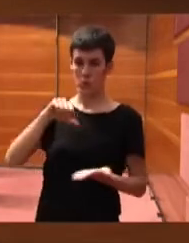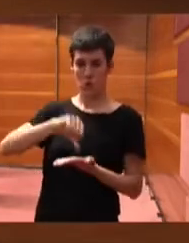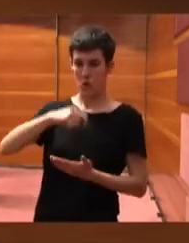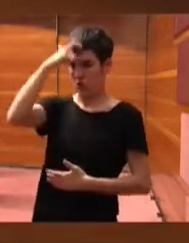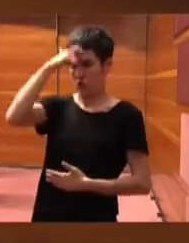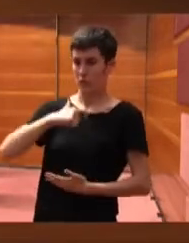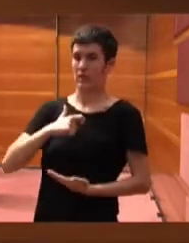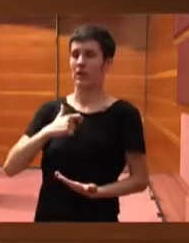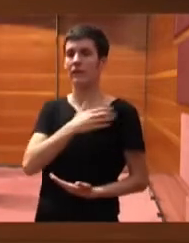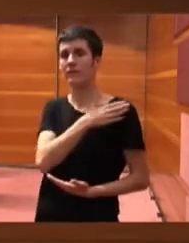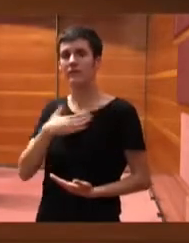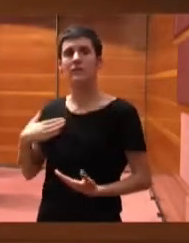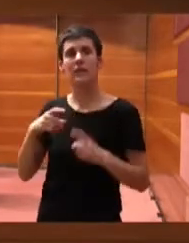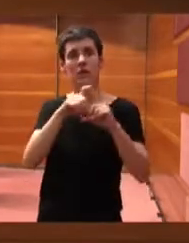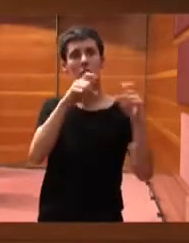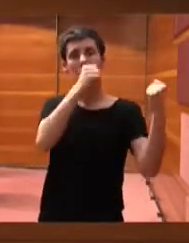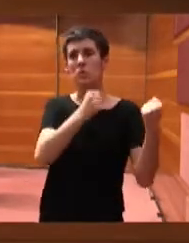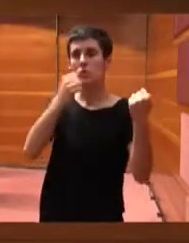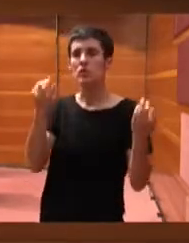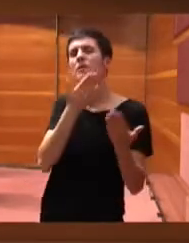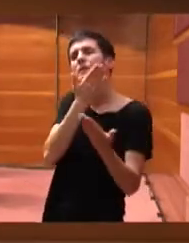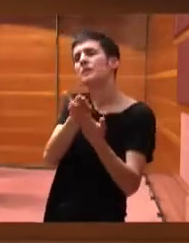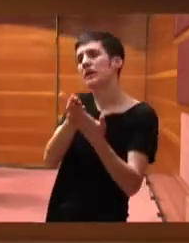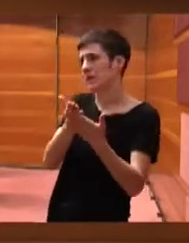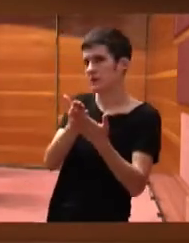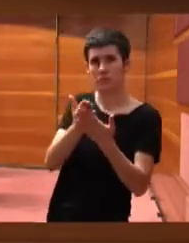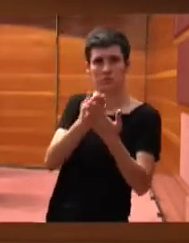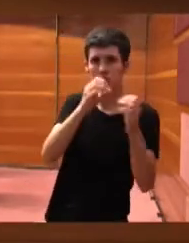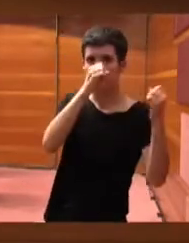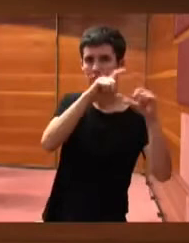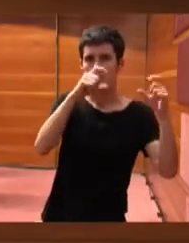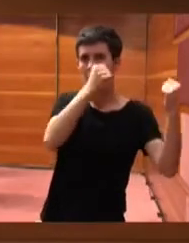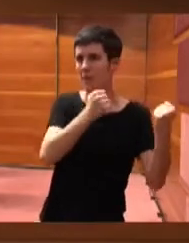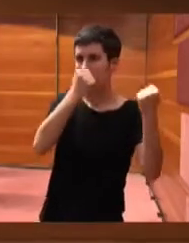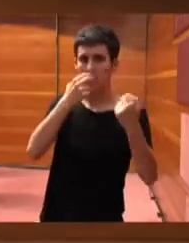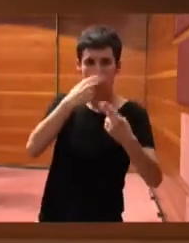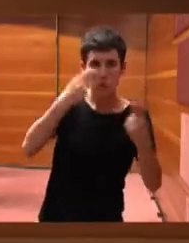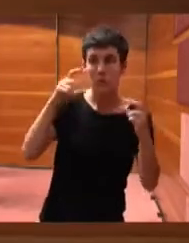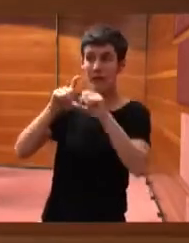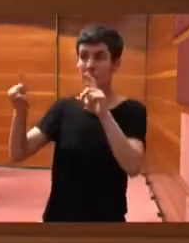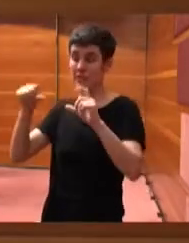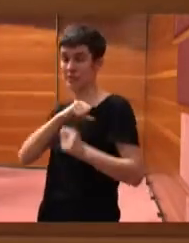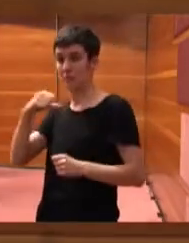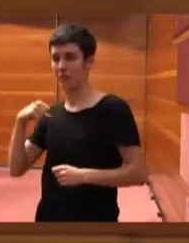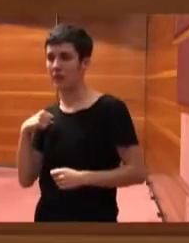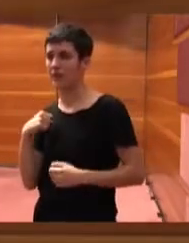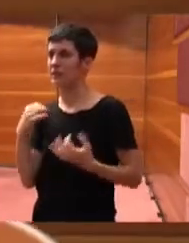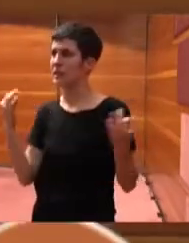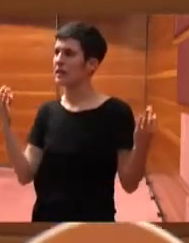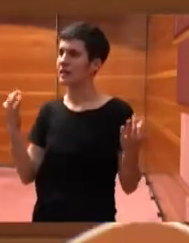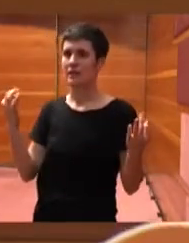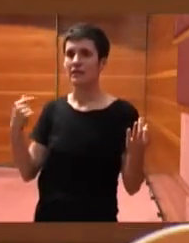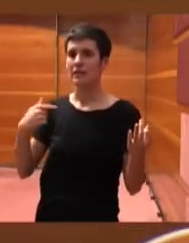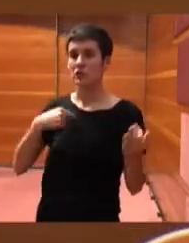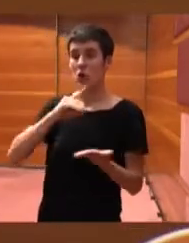las administraciones exigieran? Tanto a las administraciones públicas como a las empresas privadas. Que a mí me devolviesen